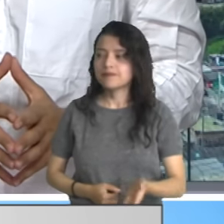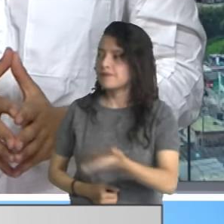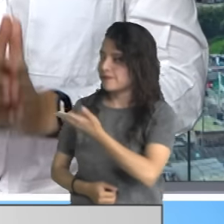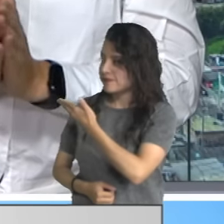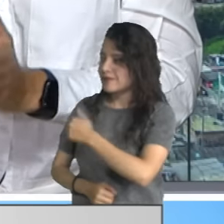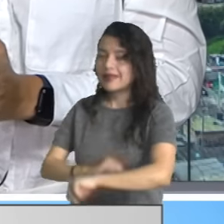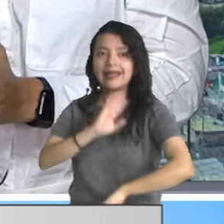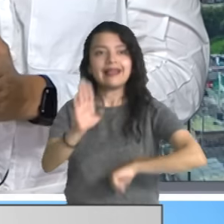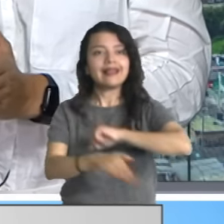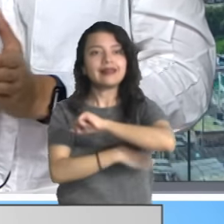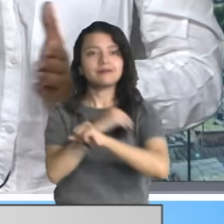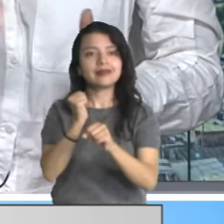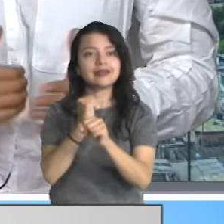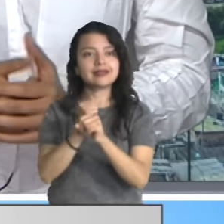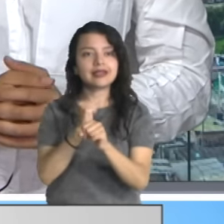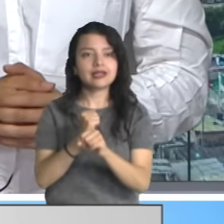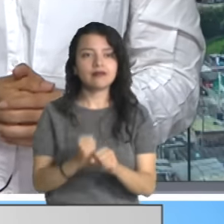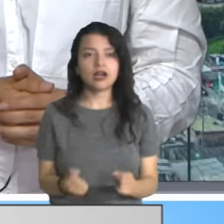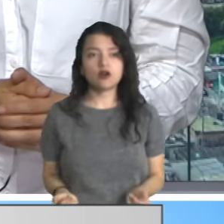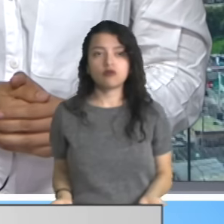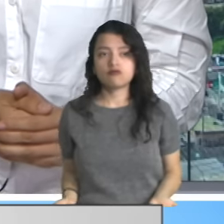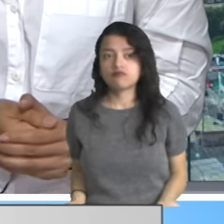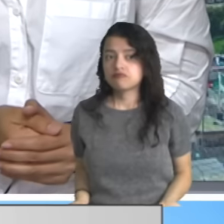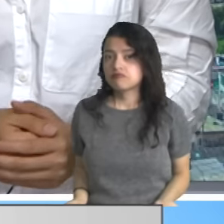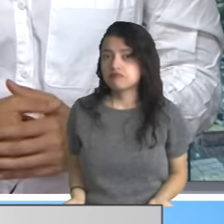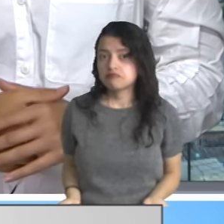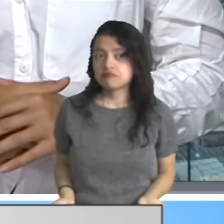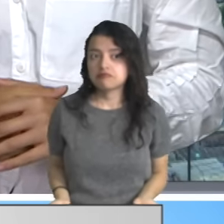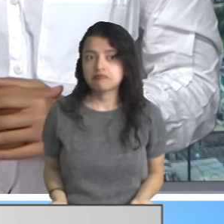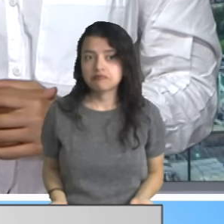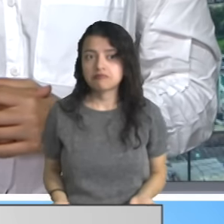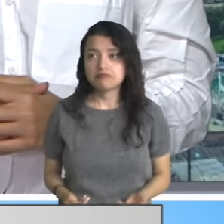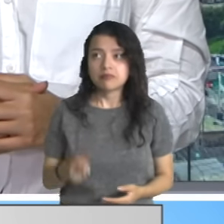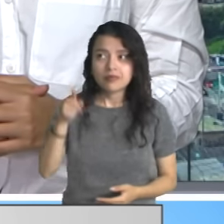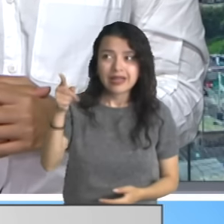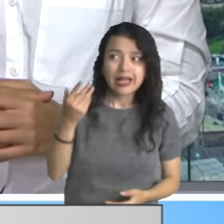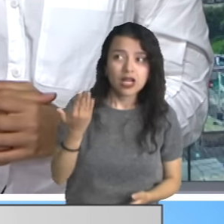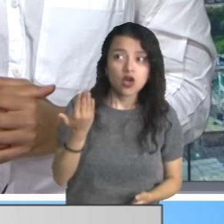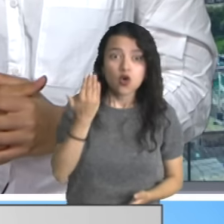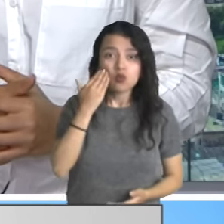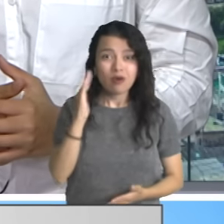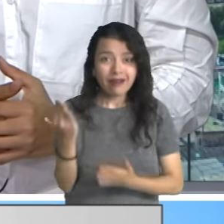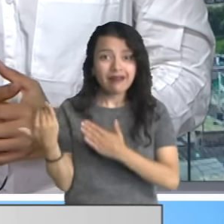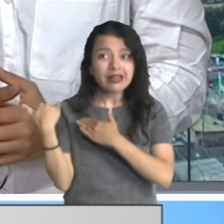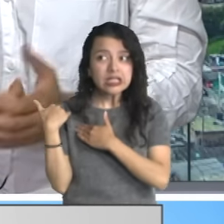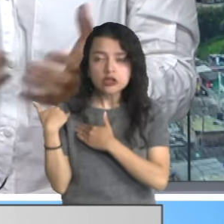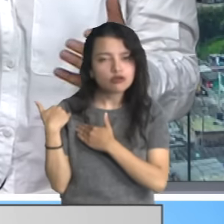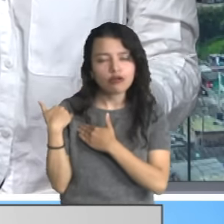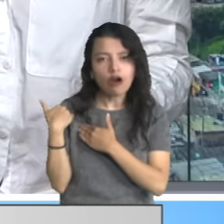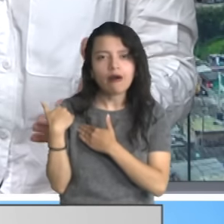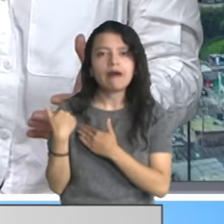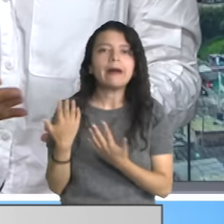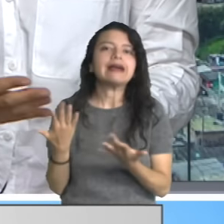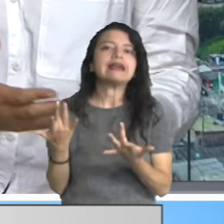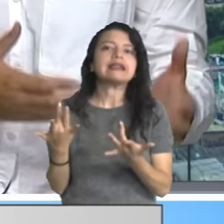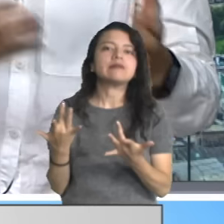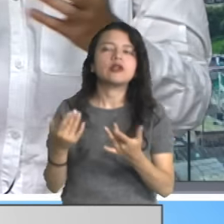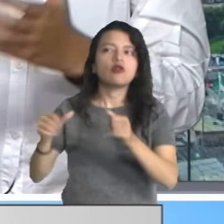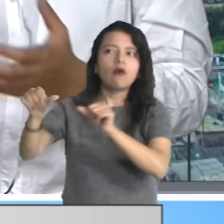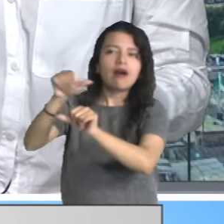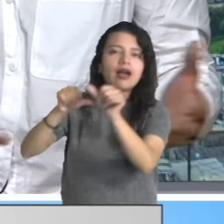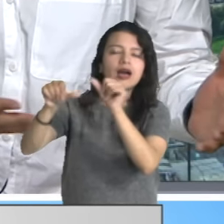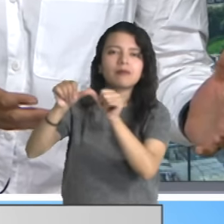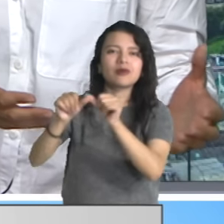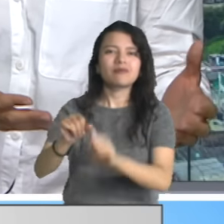Trabajo por los últimos días no ha estado en el ministerio. A cargo del Ministerio de Trabajo ha estado el viceministro Iván Jaramillo, con quien se